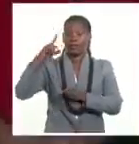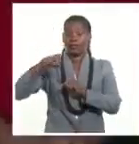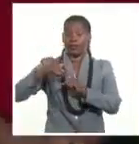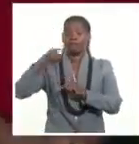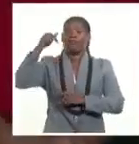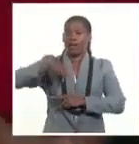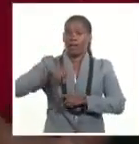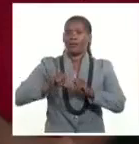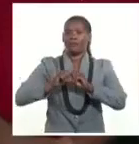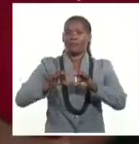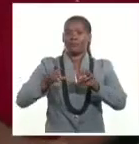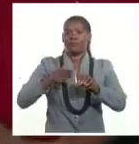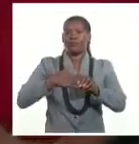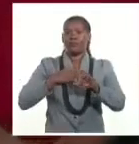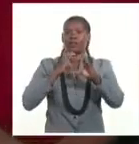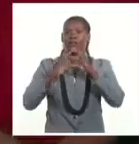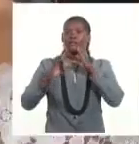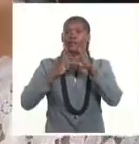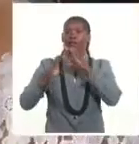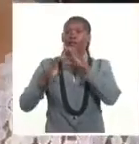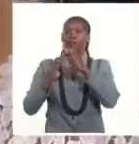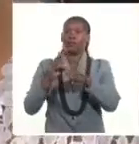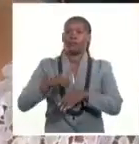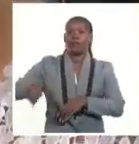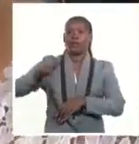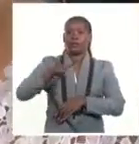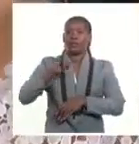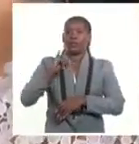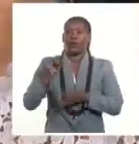de comunicación y a uno de sus imprescindibles